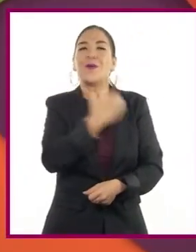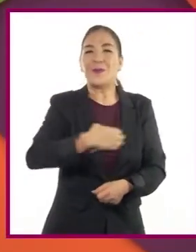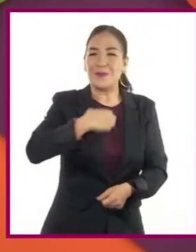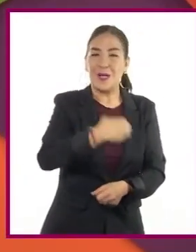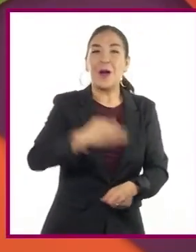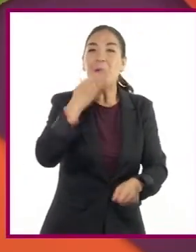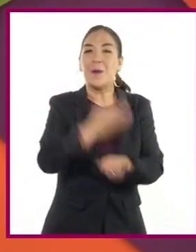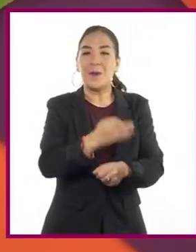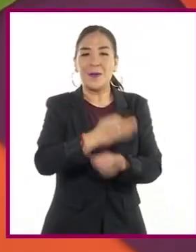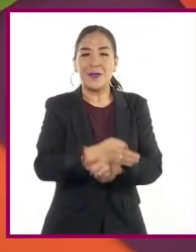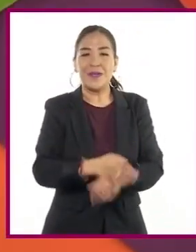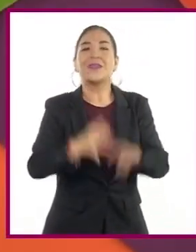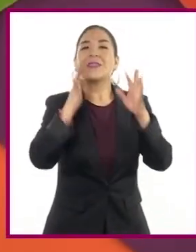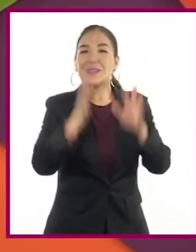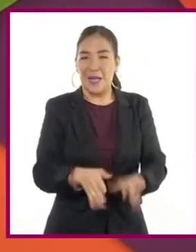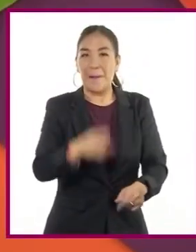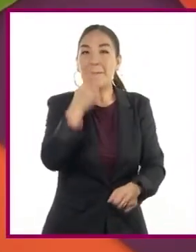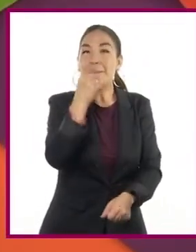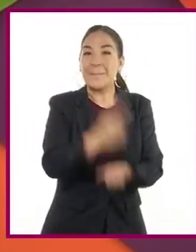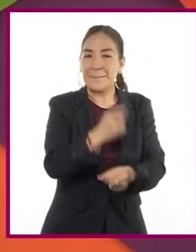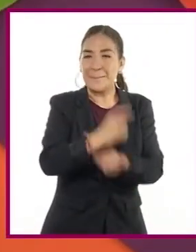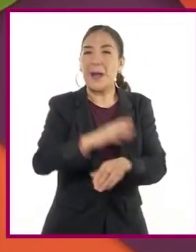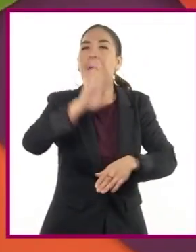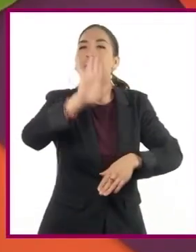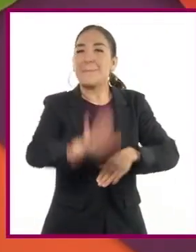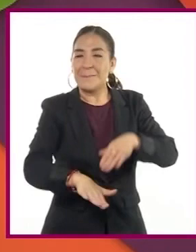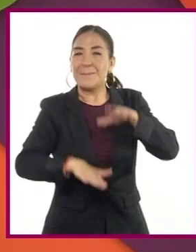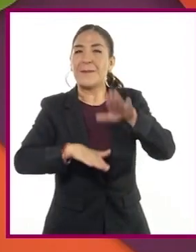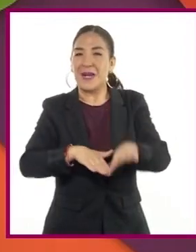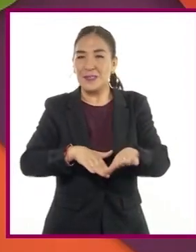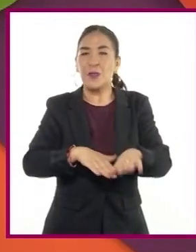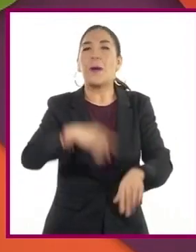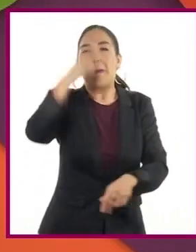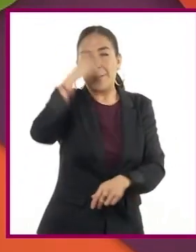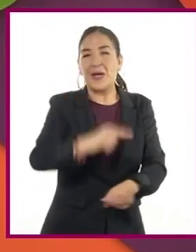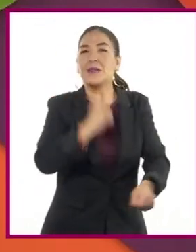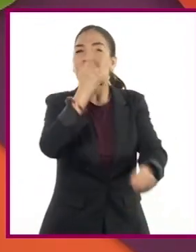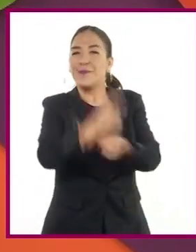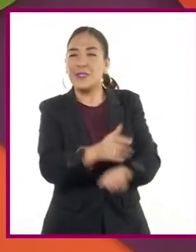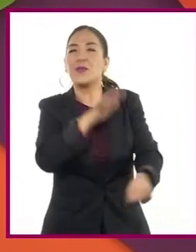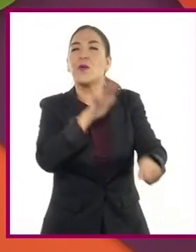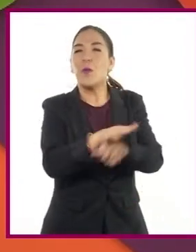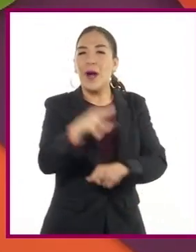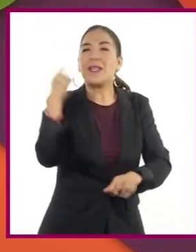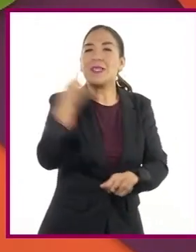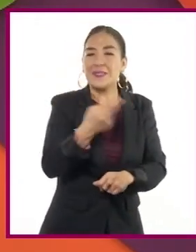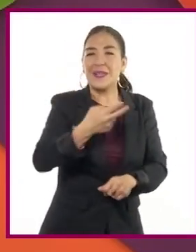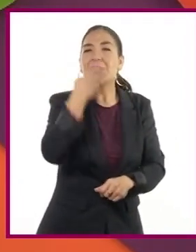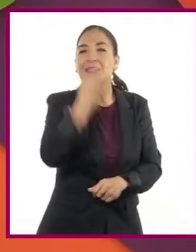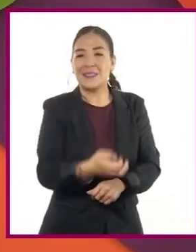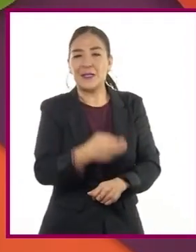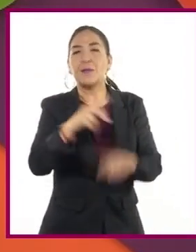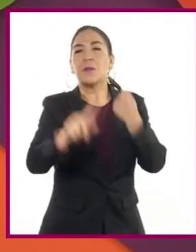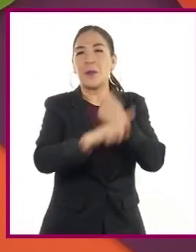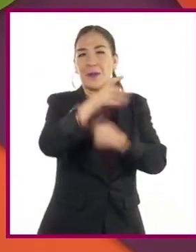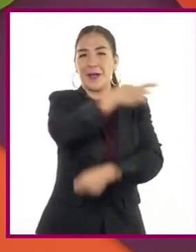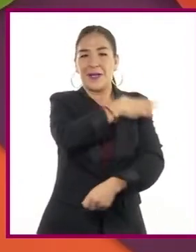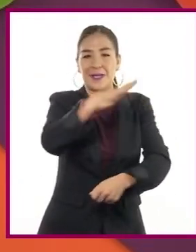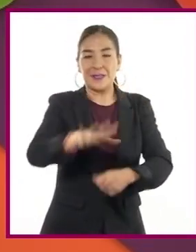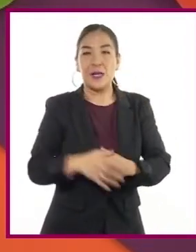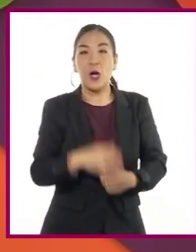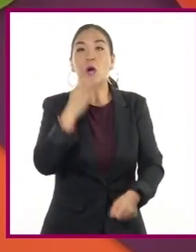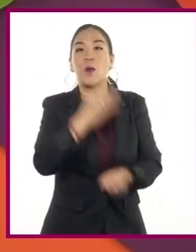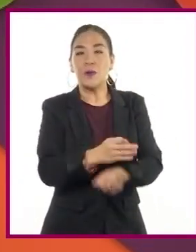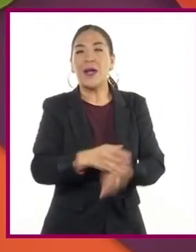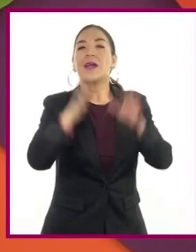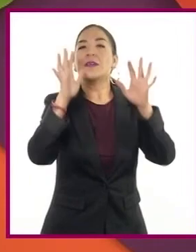Pues entonces creo que ya dimos el primer paso al haber identificado la necesidad y el problema general. Así que es